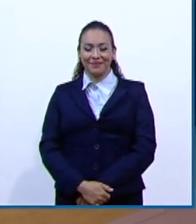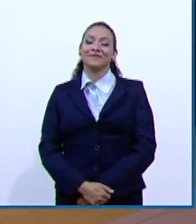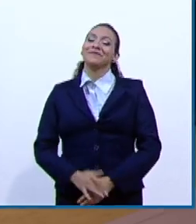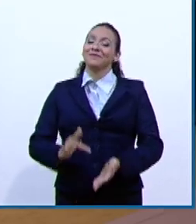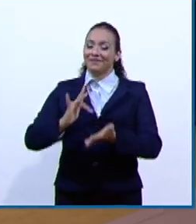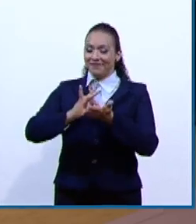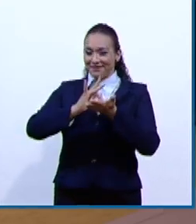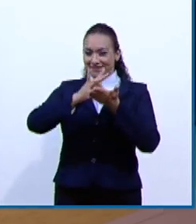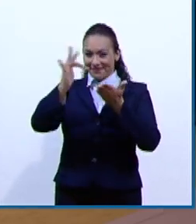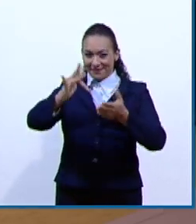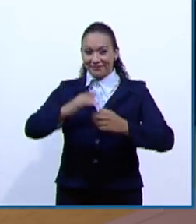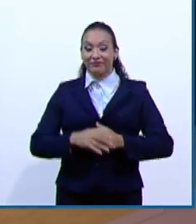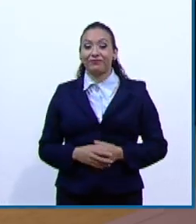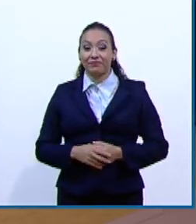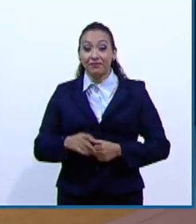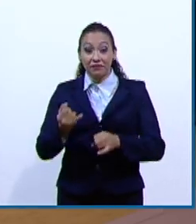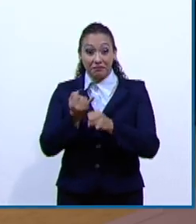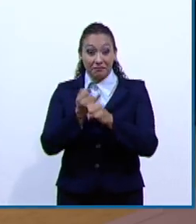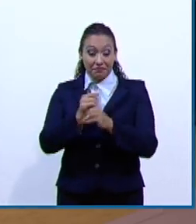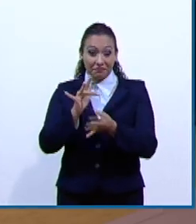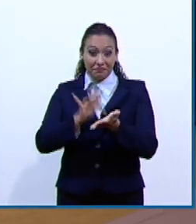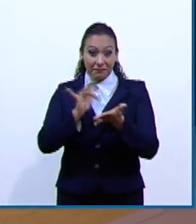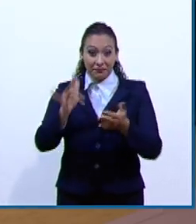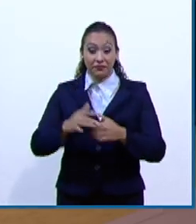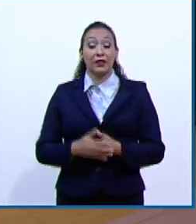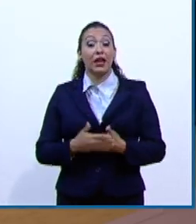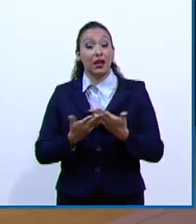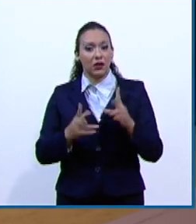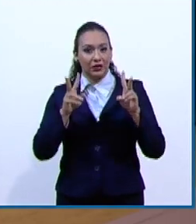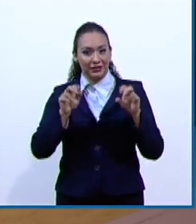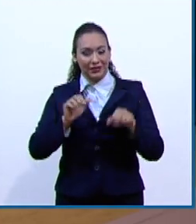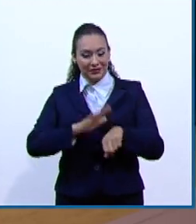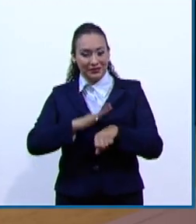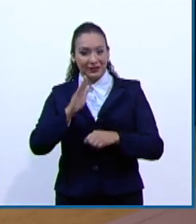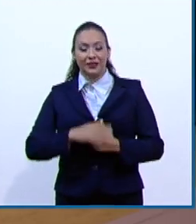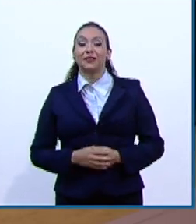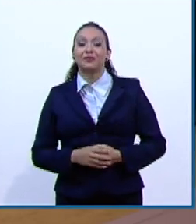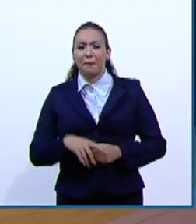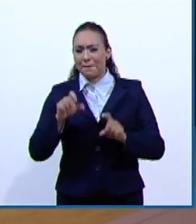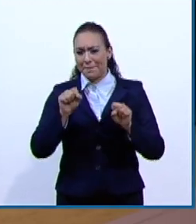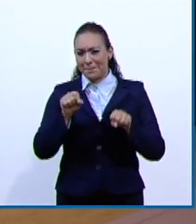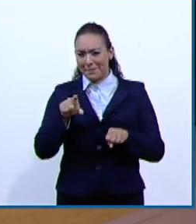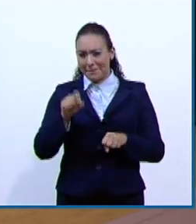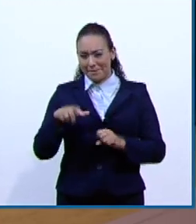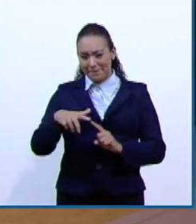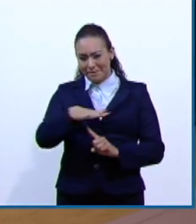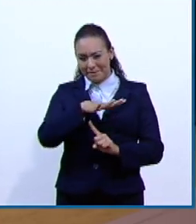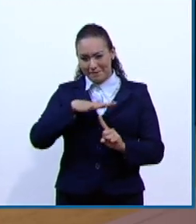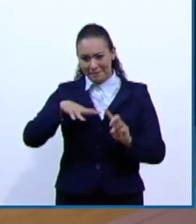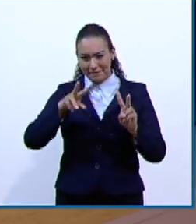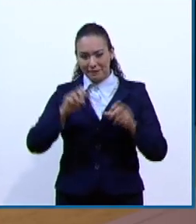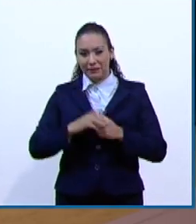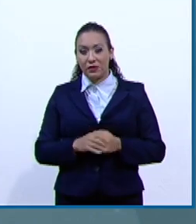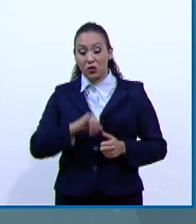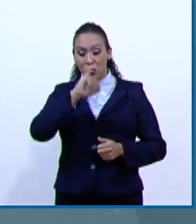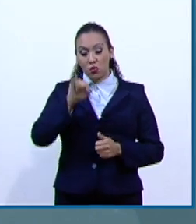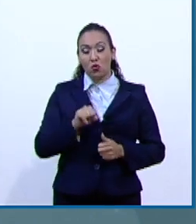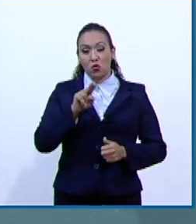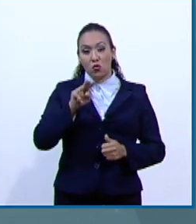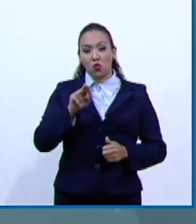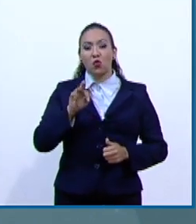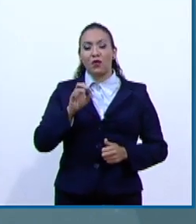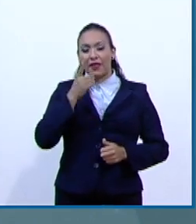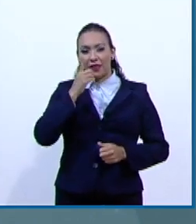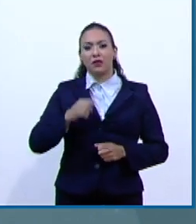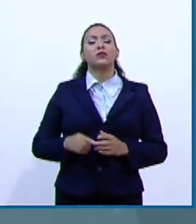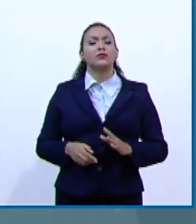Muchas gracias, Citlali, por tu información. Y en más noticias sobre este tema, a pesar de que la JUFED votó a favor de levantar la suspensión